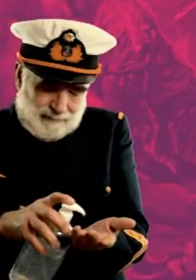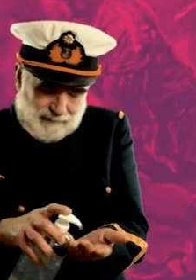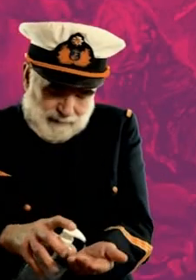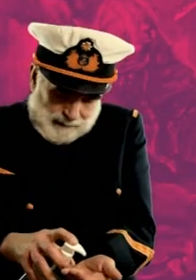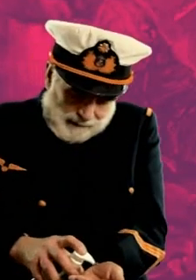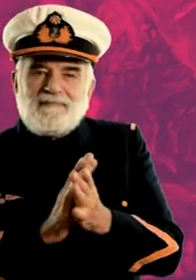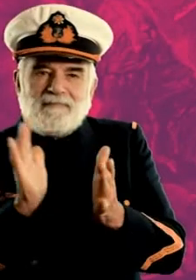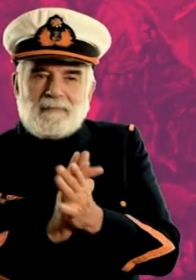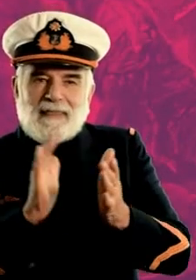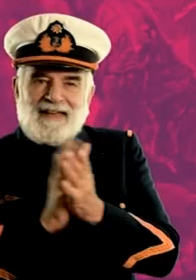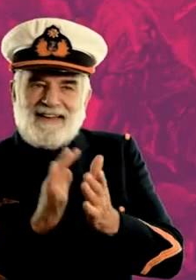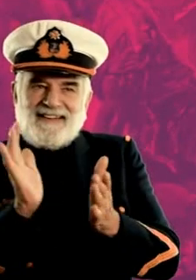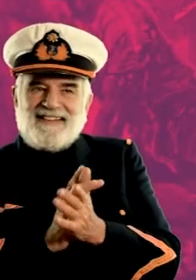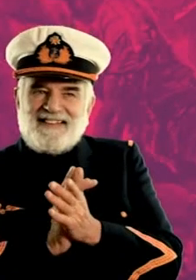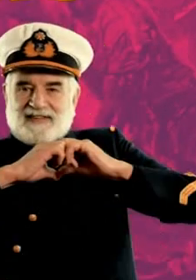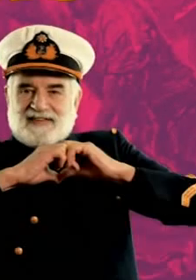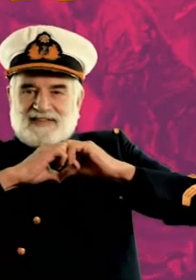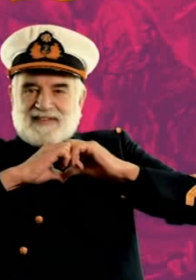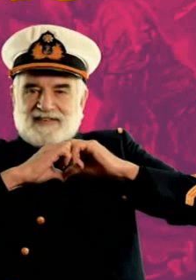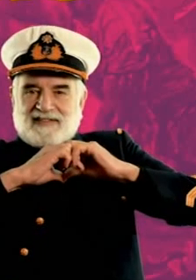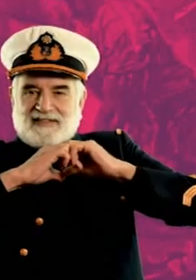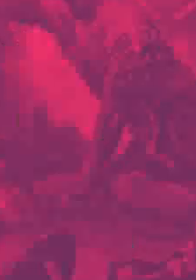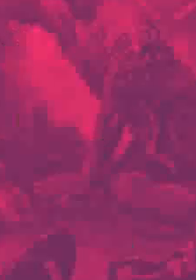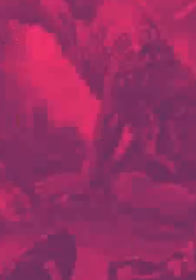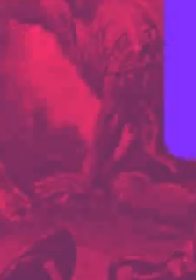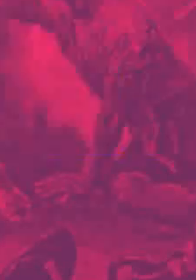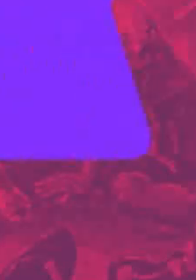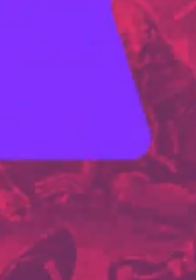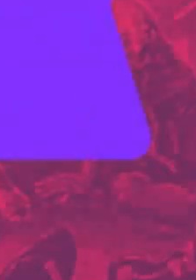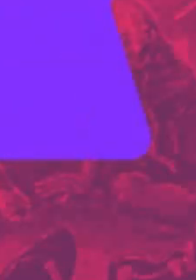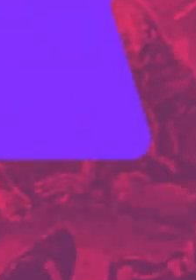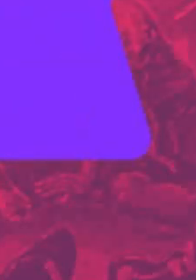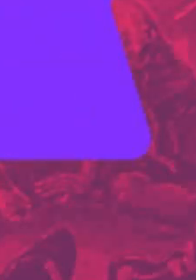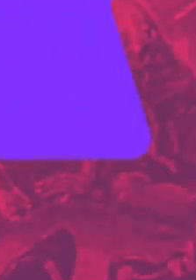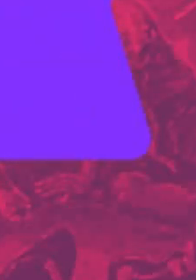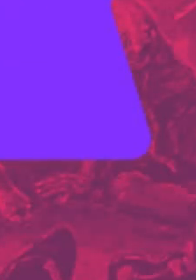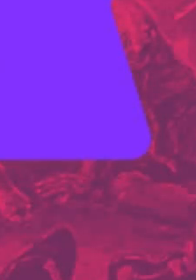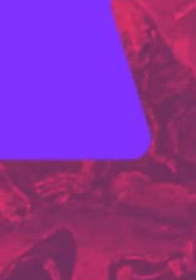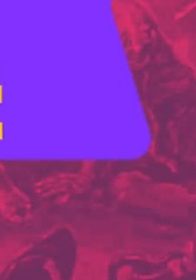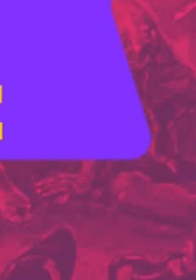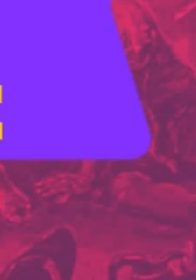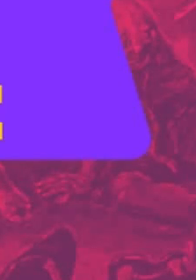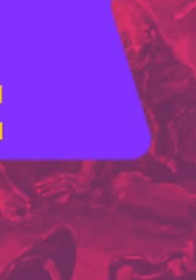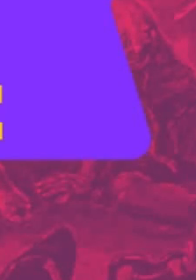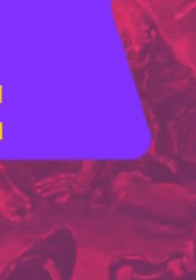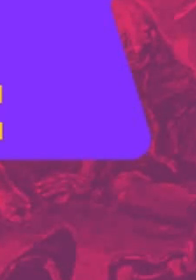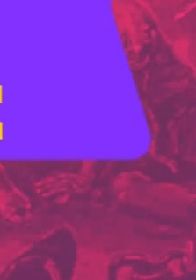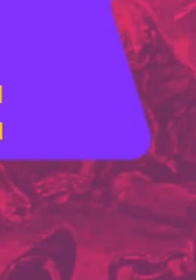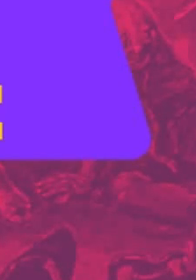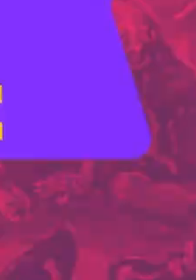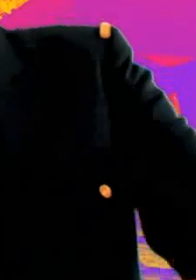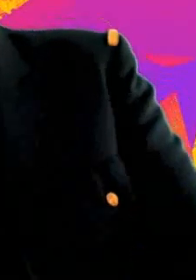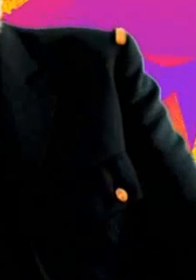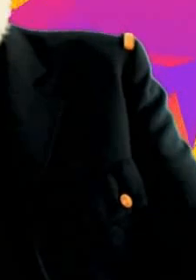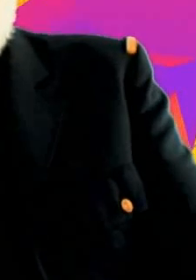por la pandemia, que es una especie de Pac-Man gigante pero en la Rambla. Este fue el momento sin brújula y con viento de frente de este